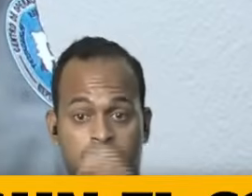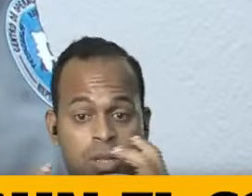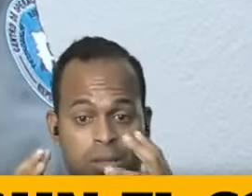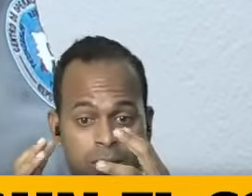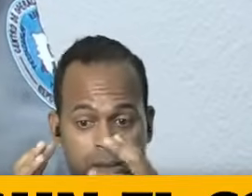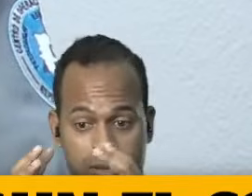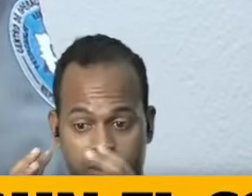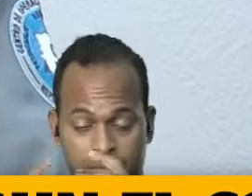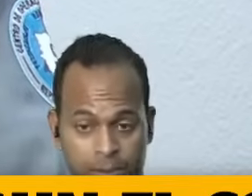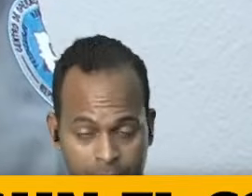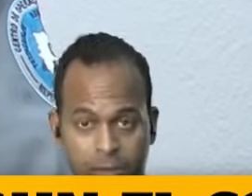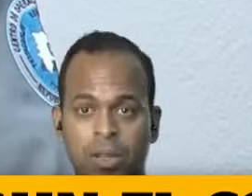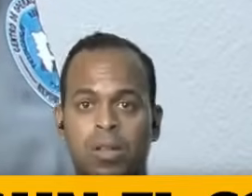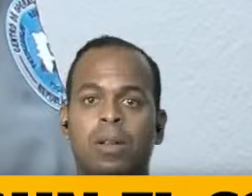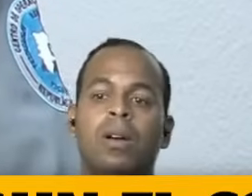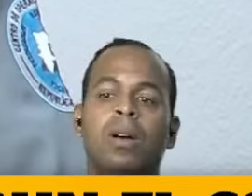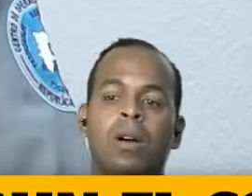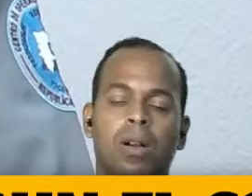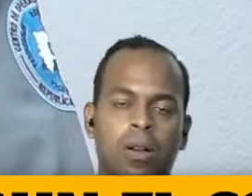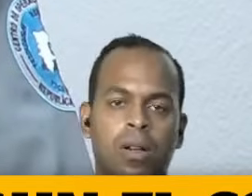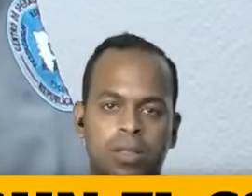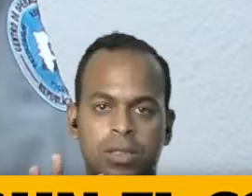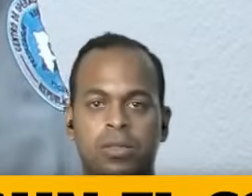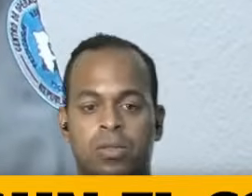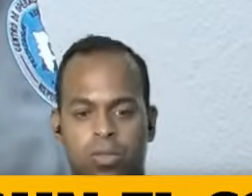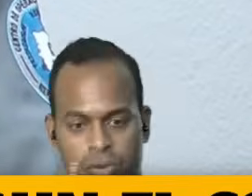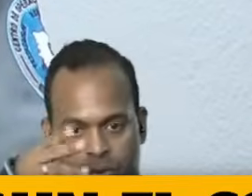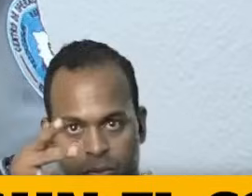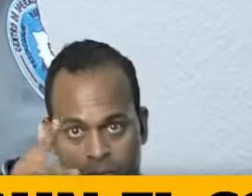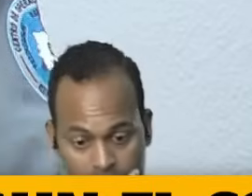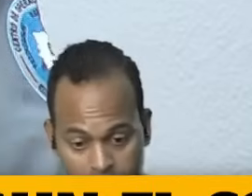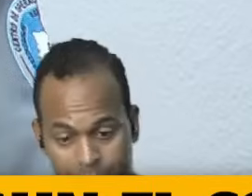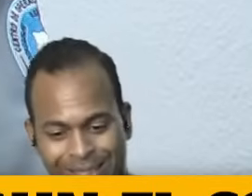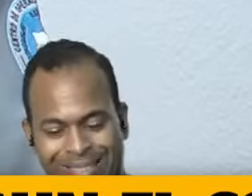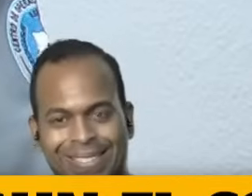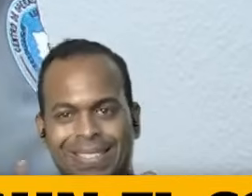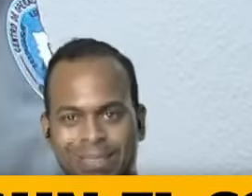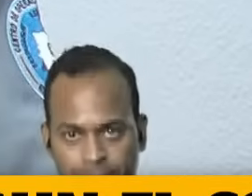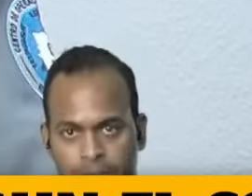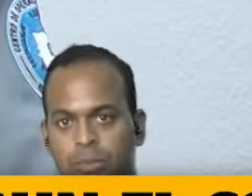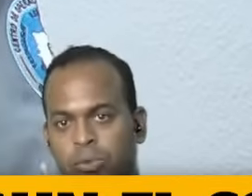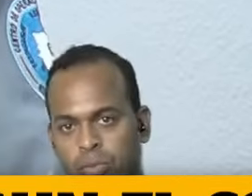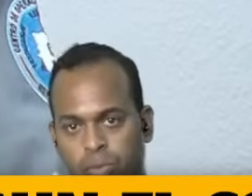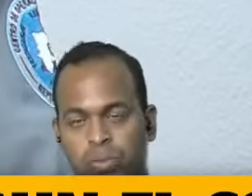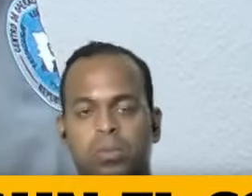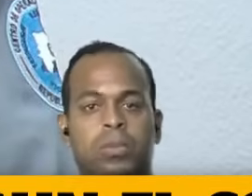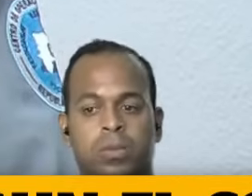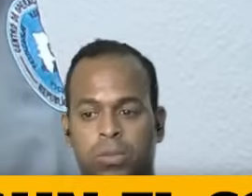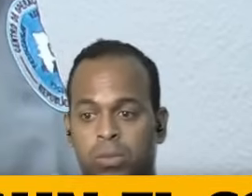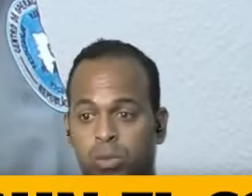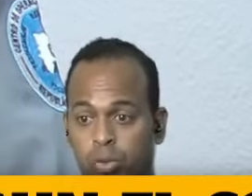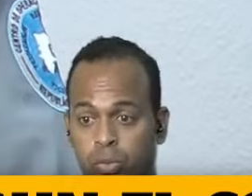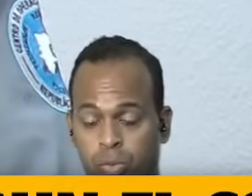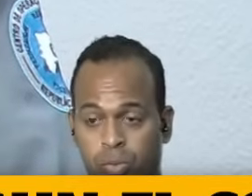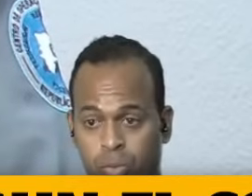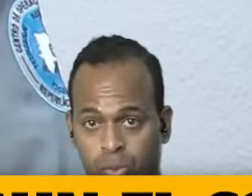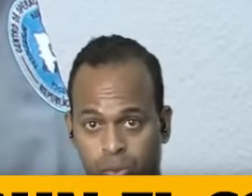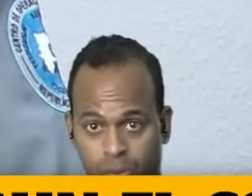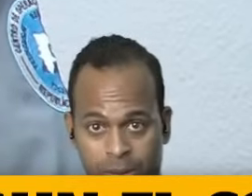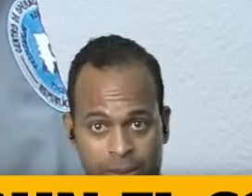Paso a desnivel afectado, 1. Número de albergues abiertos 6, número de personas